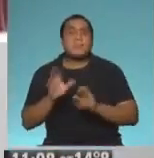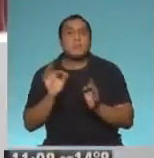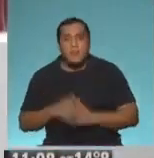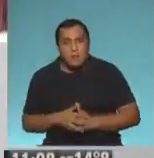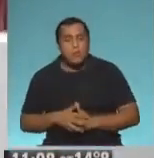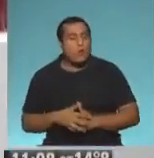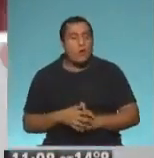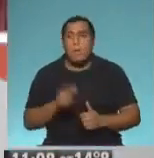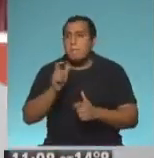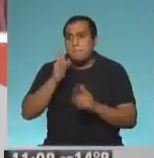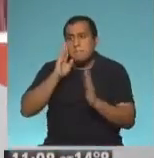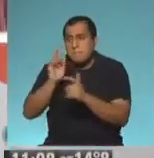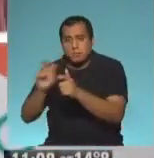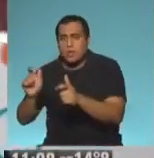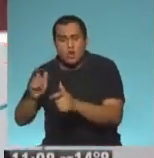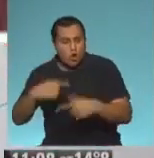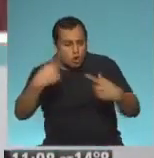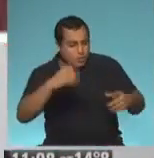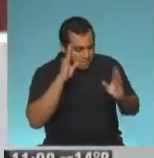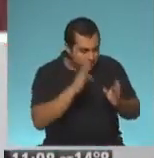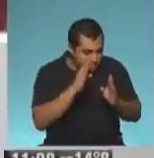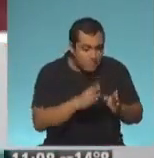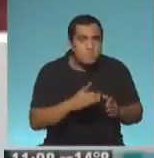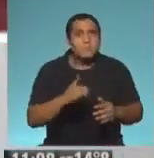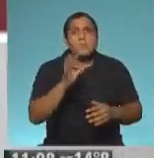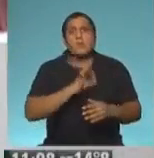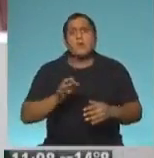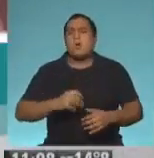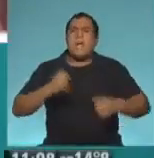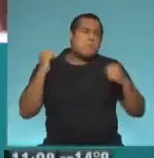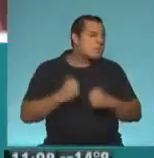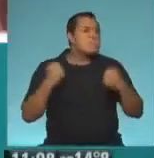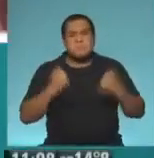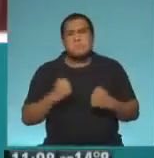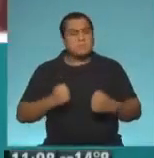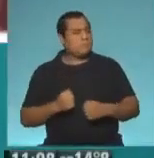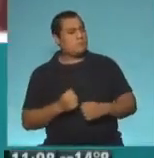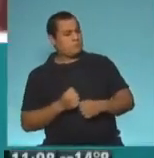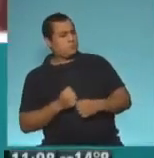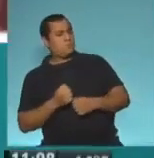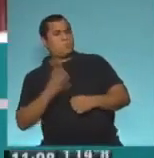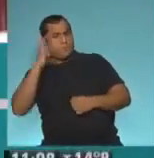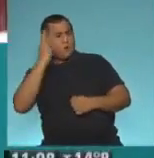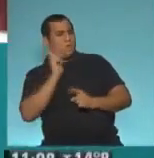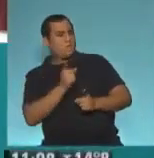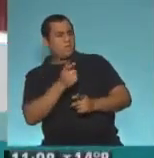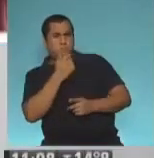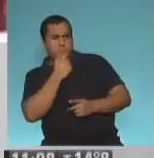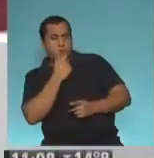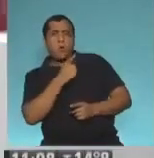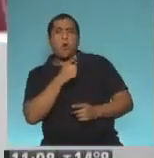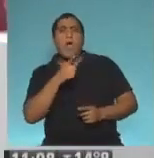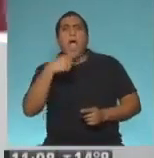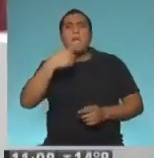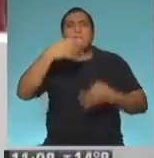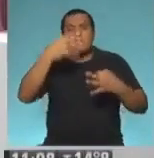que en las personas, a veces tener berrinches inexplicables o que no pasan fácilmente, no adquirir el